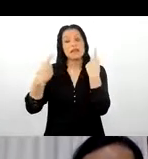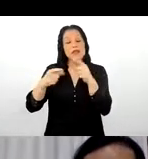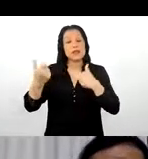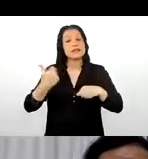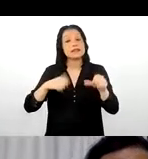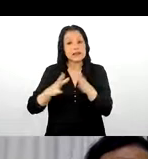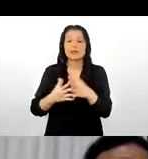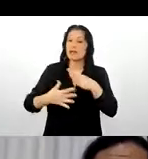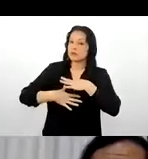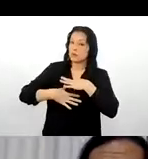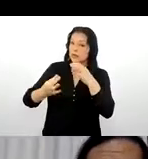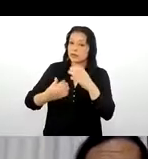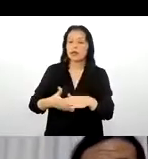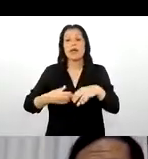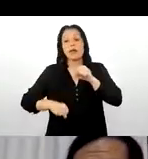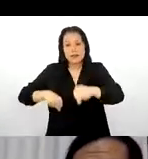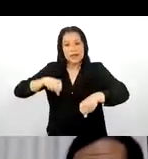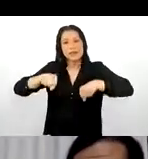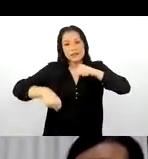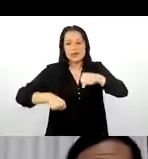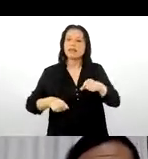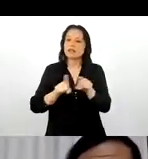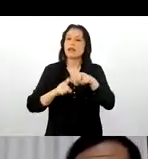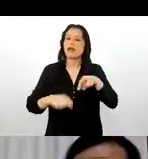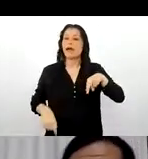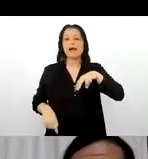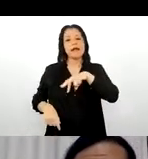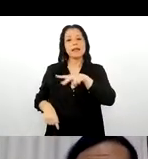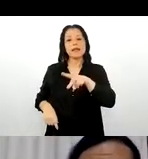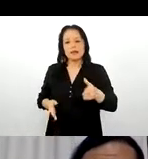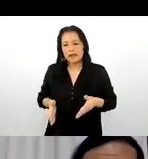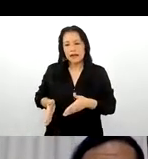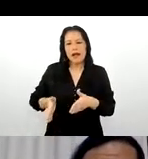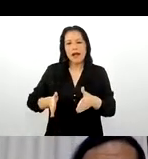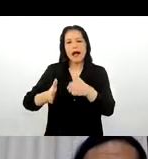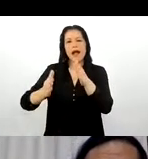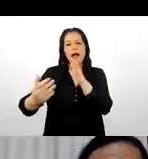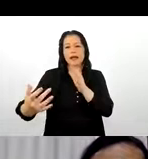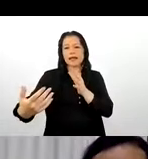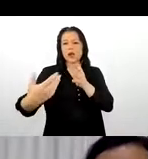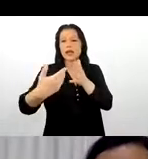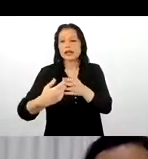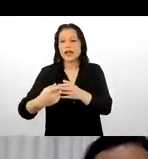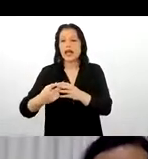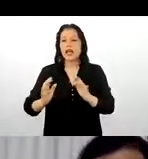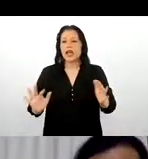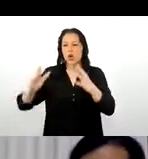muy interesantes. Puedes hacer bicicleta, caminatas, tienen un camino inca que conecta con un volcán y